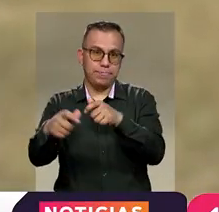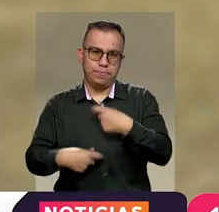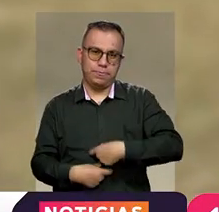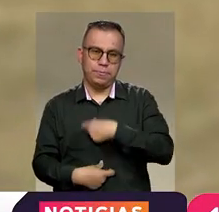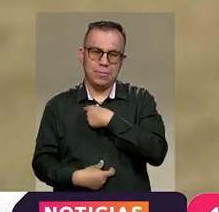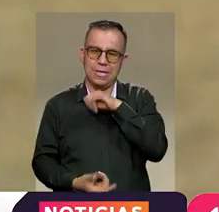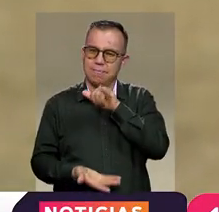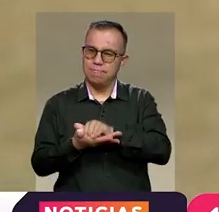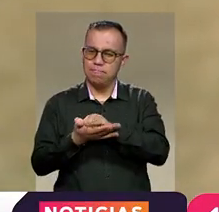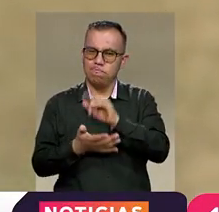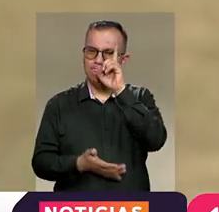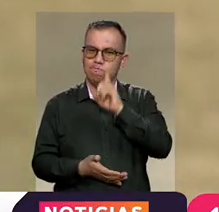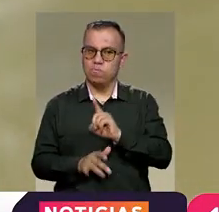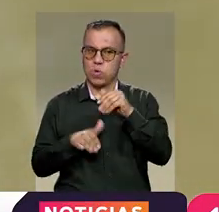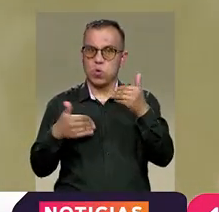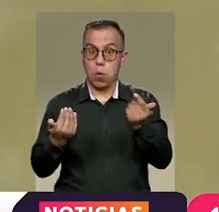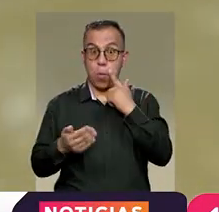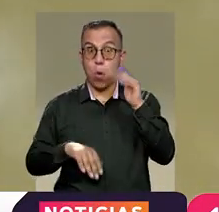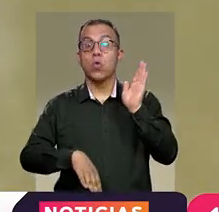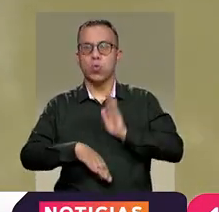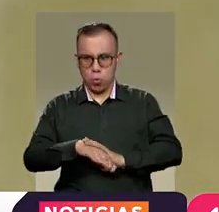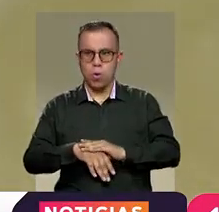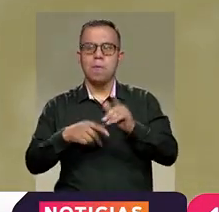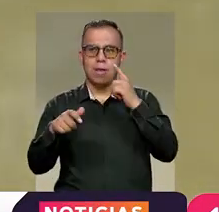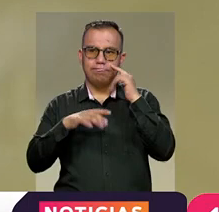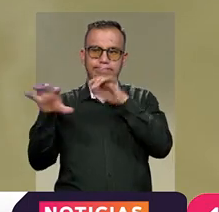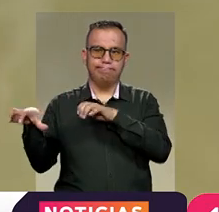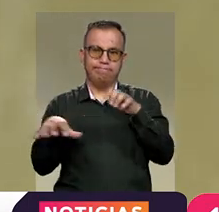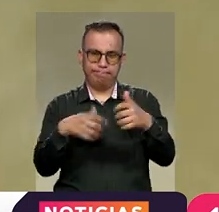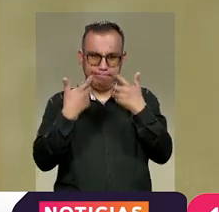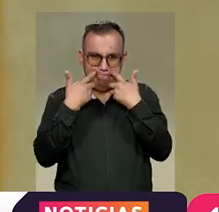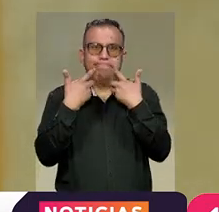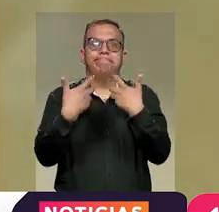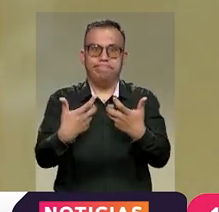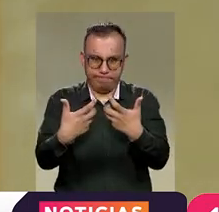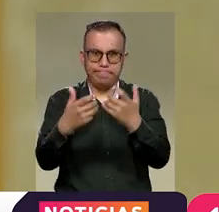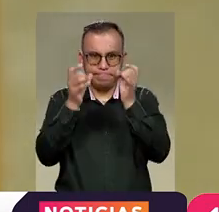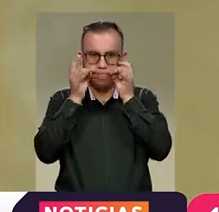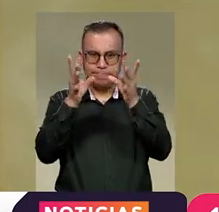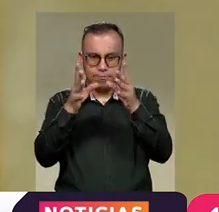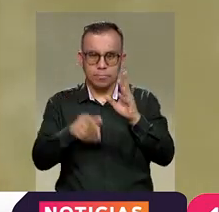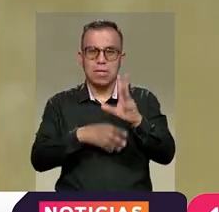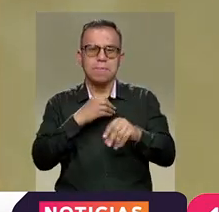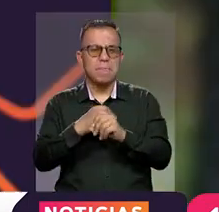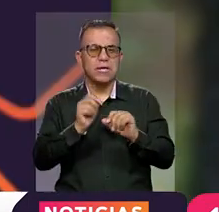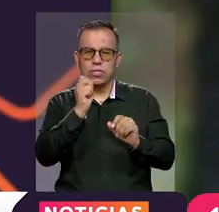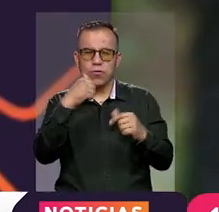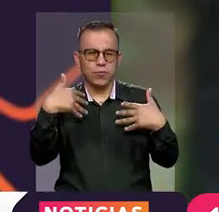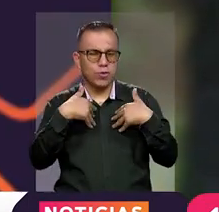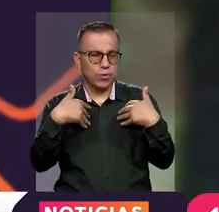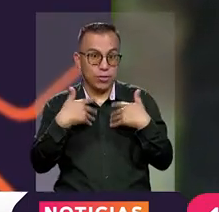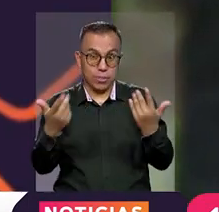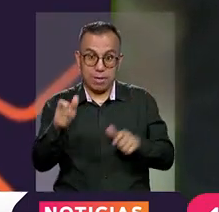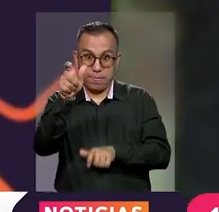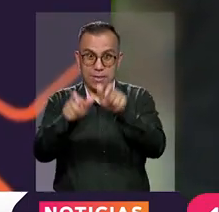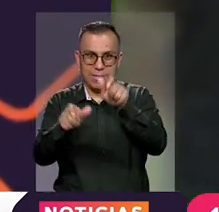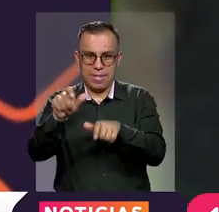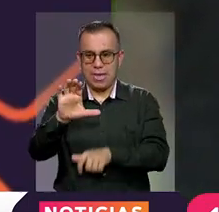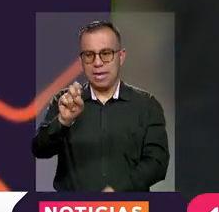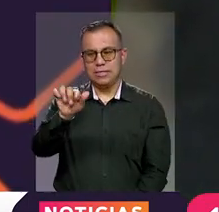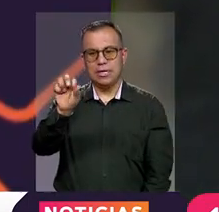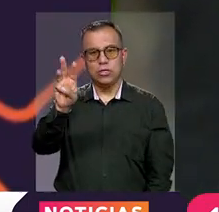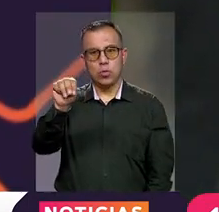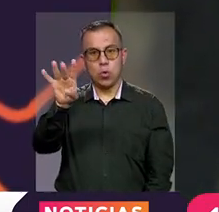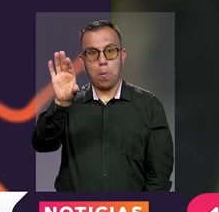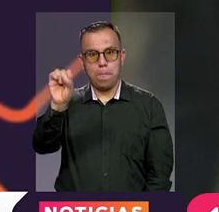De ahí la determinación de declararlos culpables de crímenes de lesa humanidad. Entre las víctimas de falsos positivos del Catatumbo en